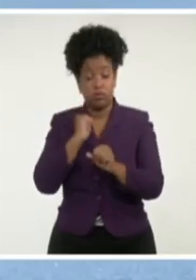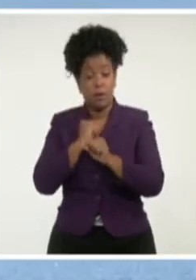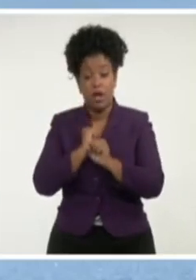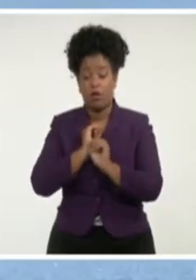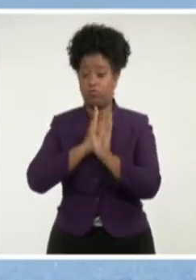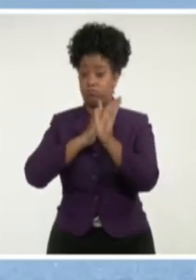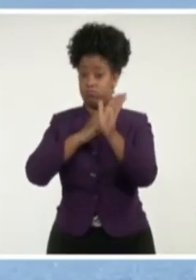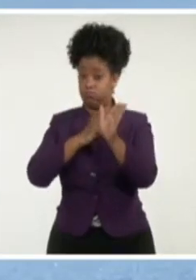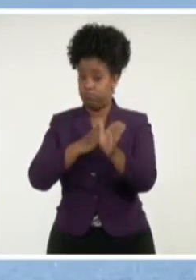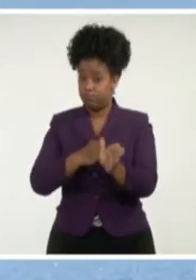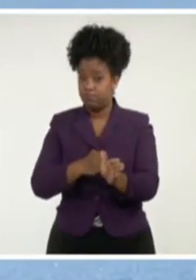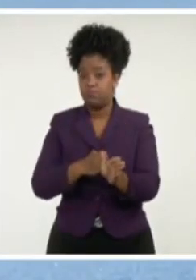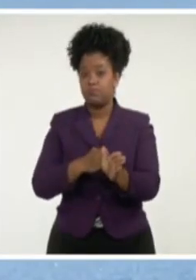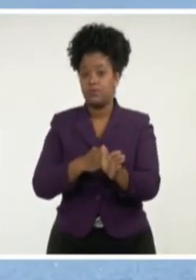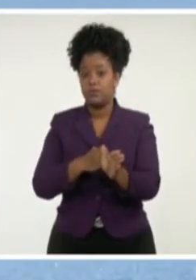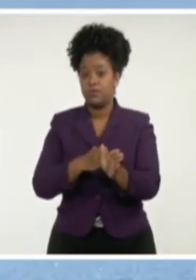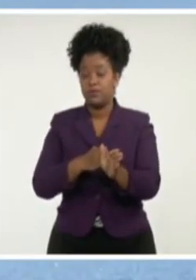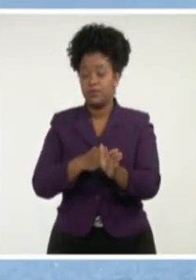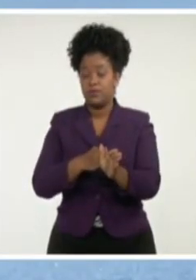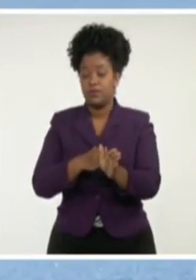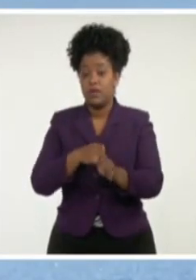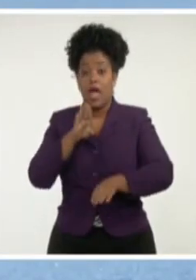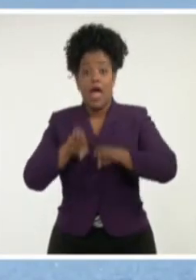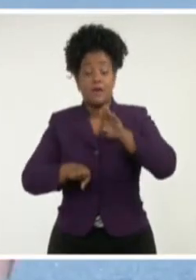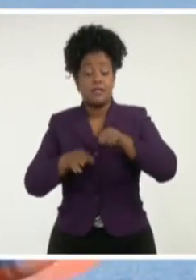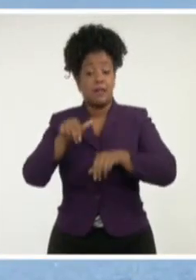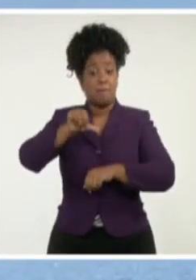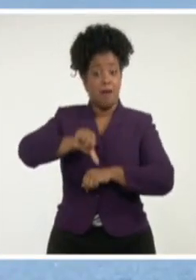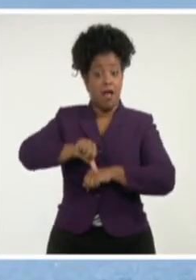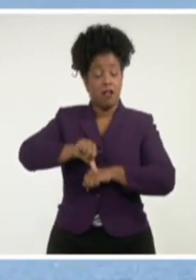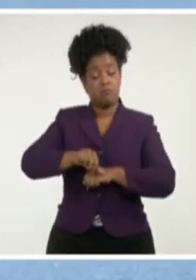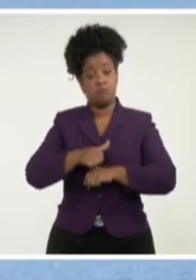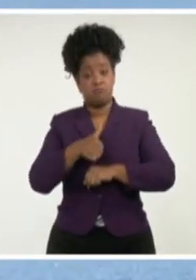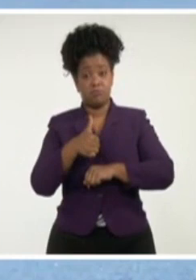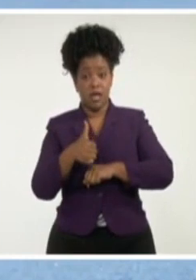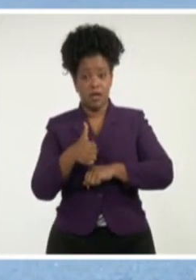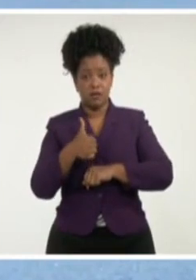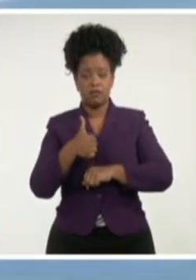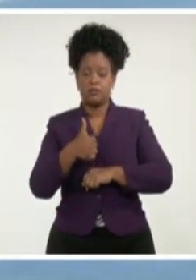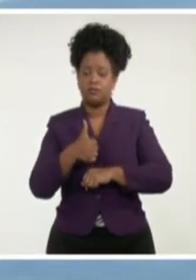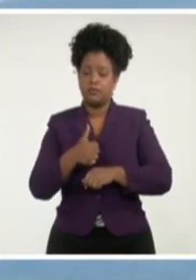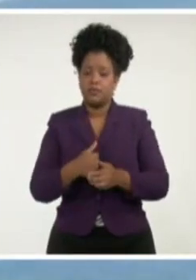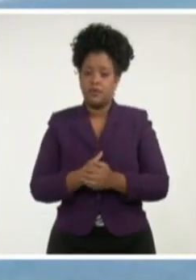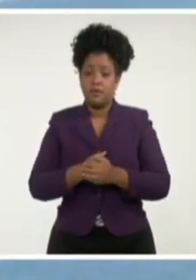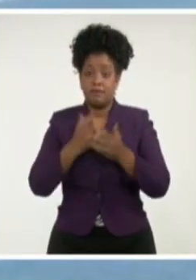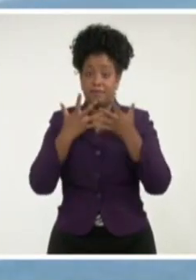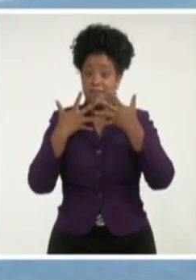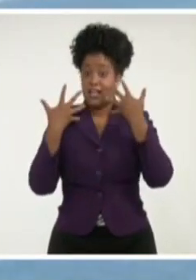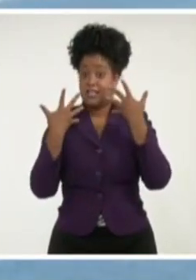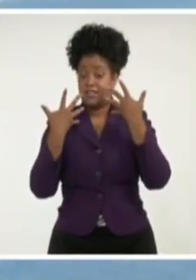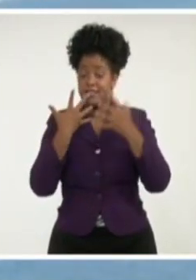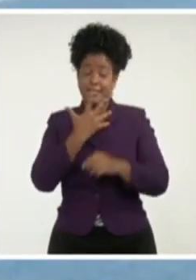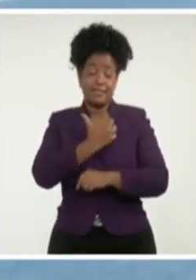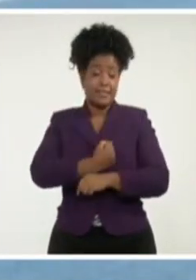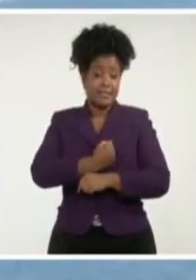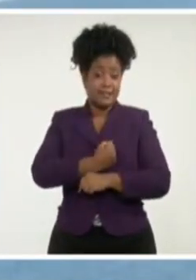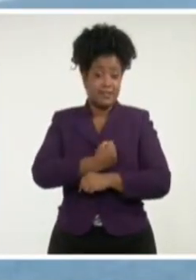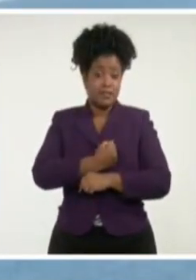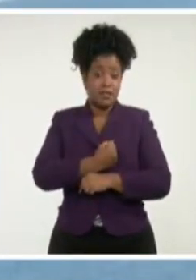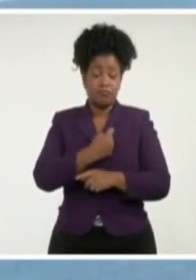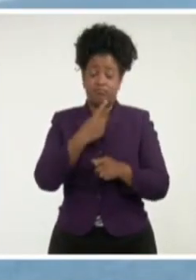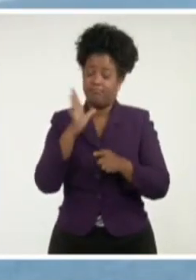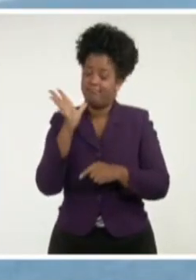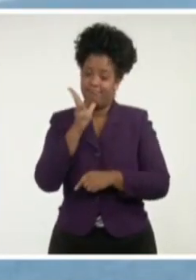disciplina. Un trabajo que ha tenido muchos amargos y ha tenido mucha alegría y se ha vivido muchas cosas